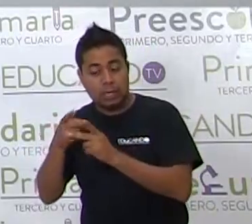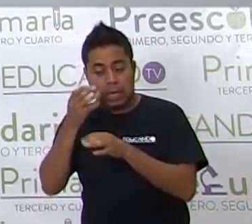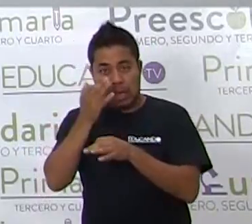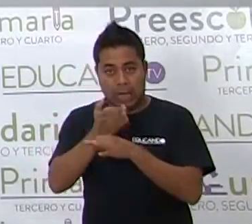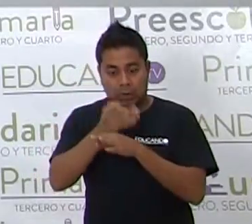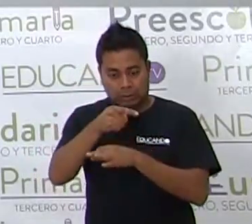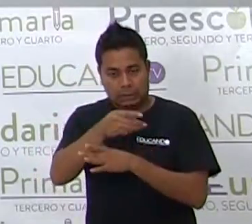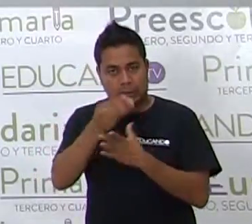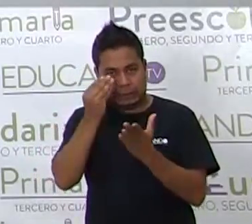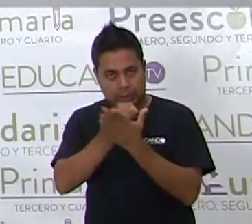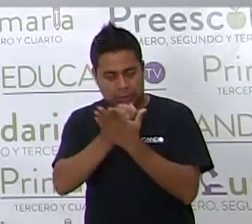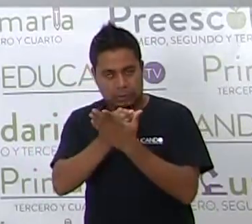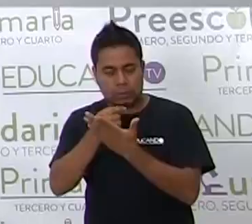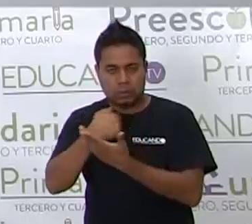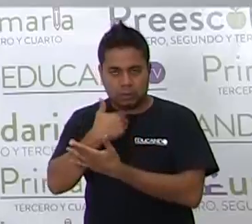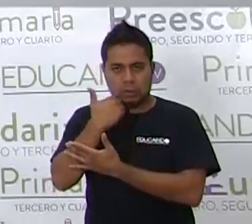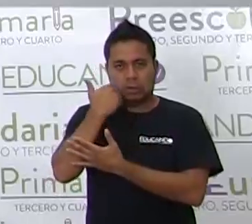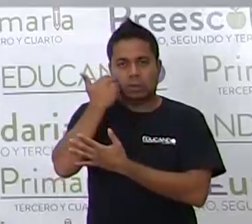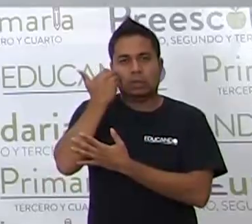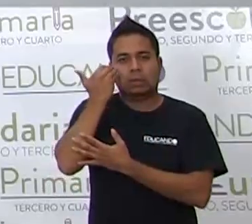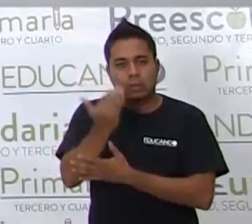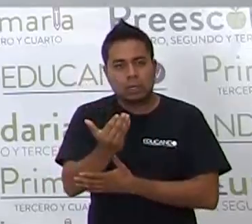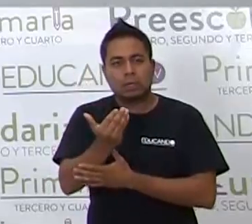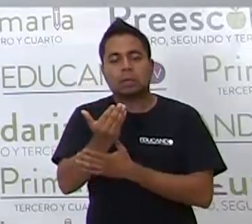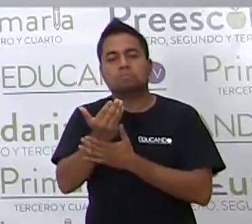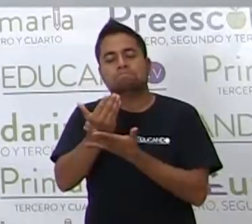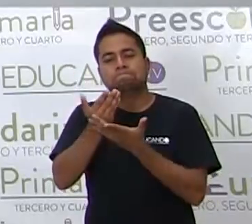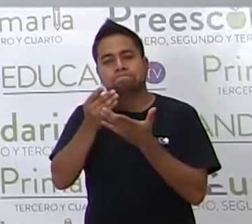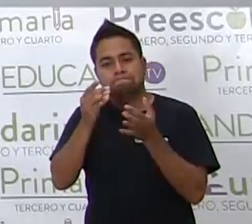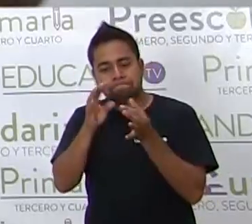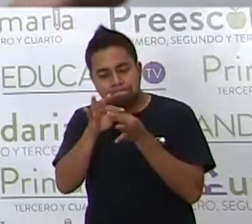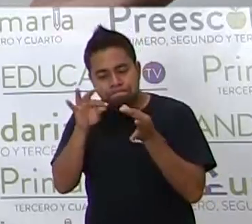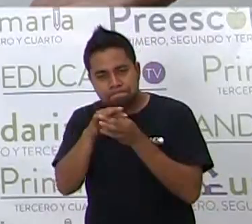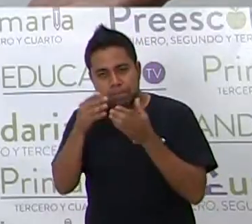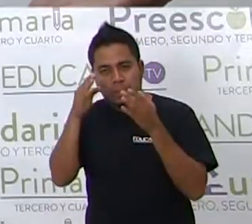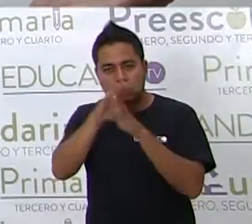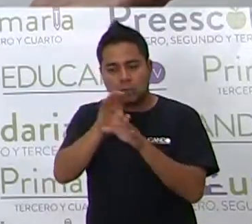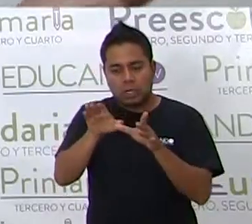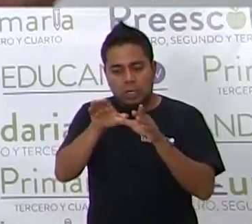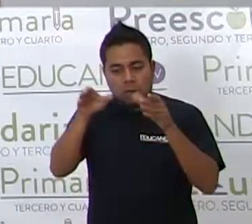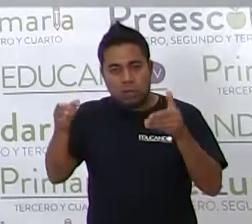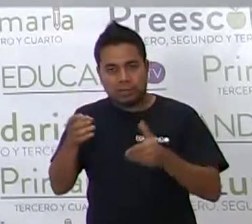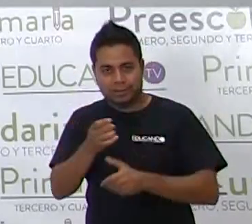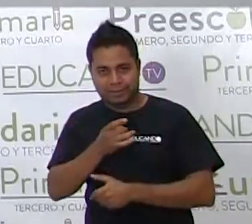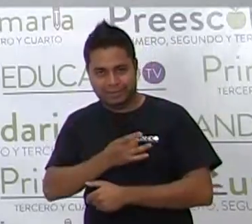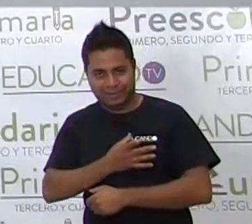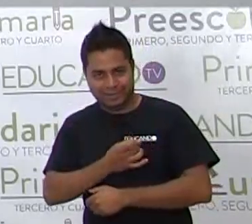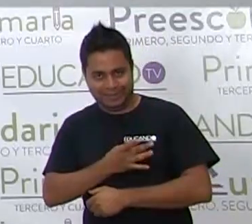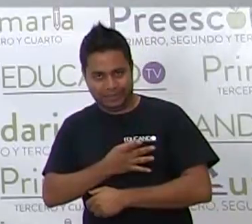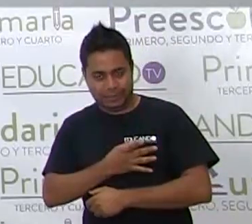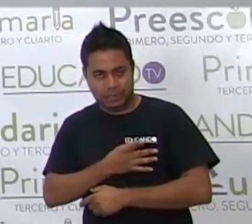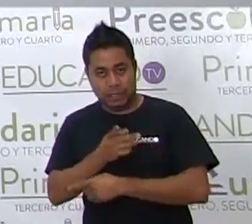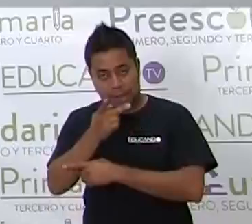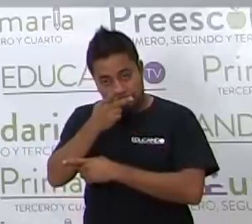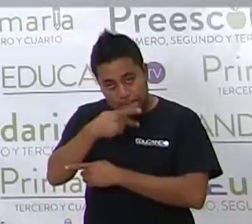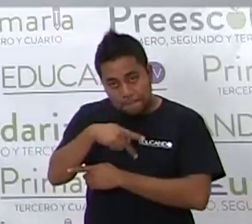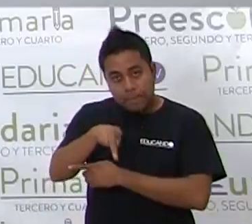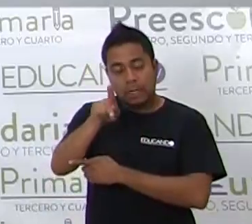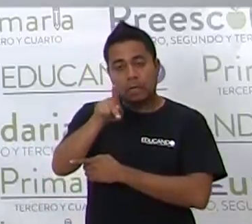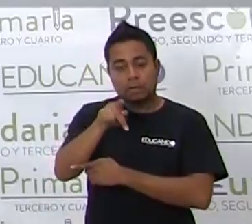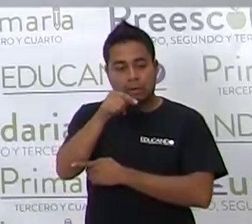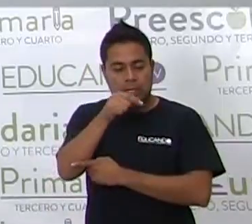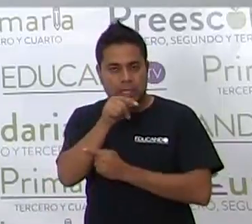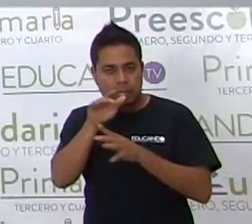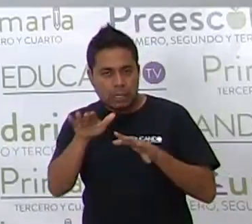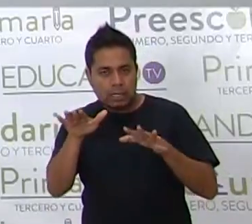quiero invitarte porque vamos a seguir hablando sobre cuentos de terror, pero vamos a